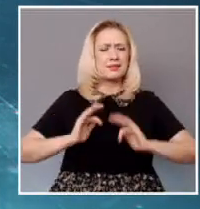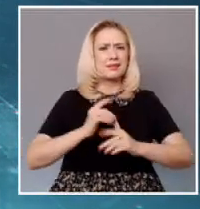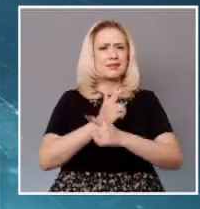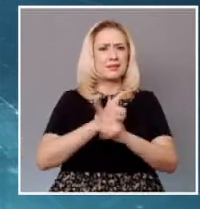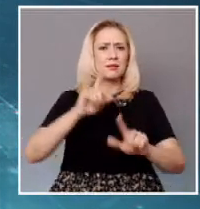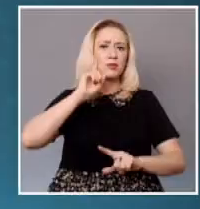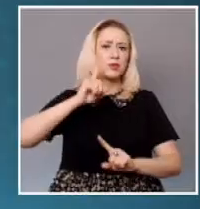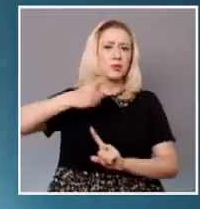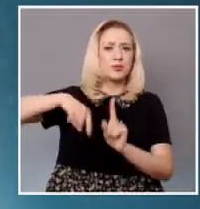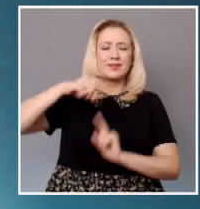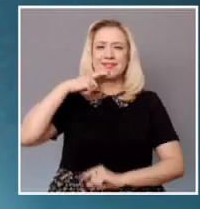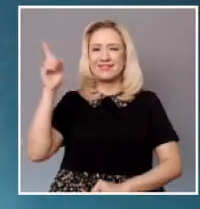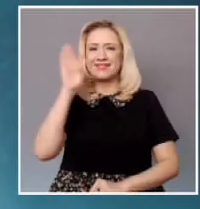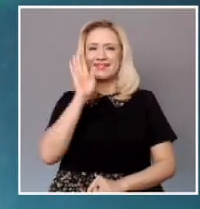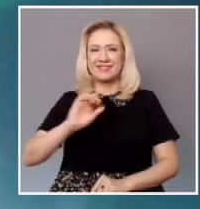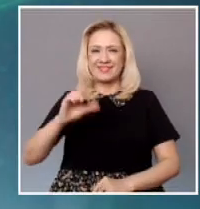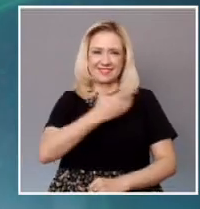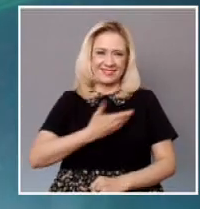Lucía Piña.